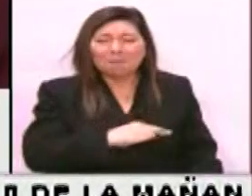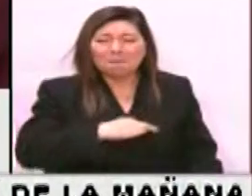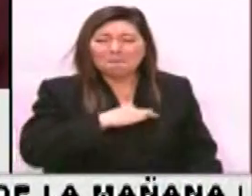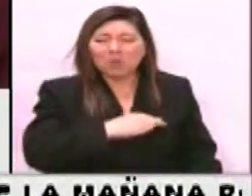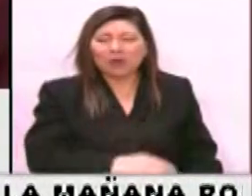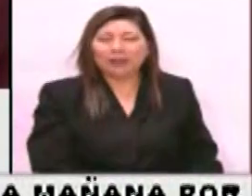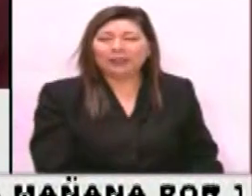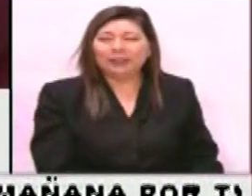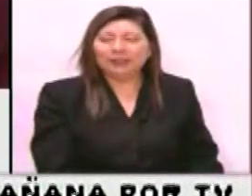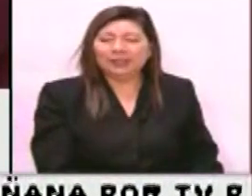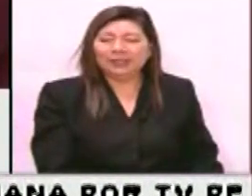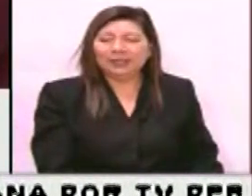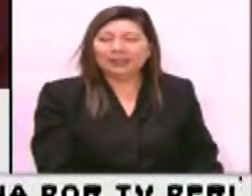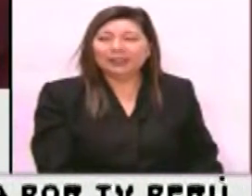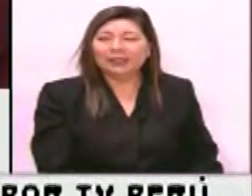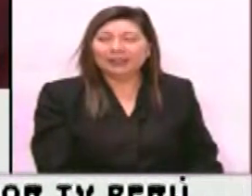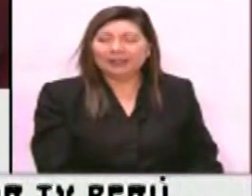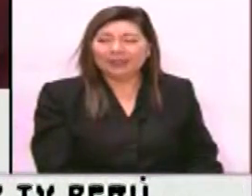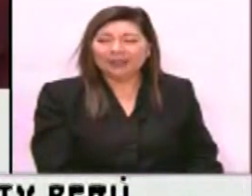moral.